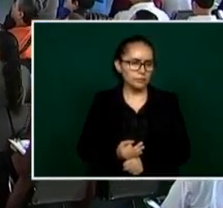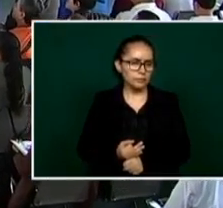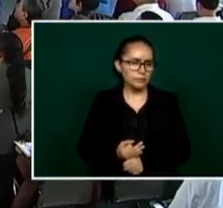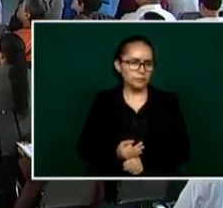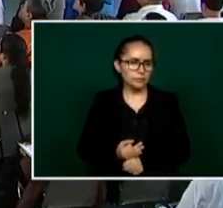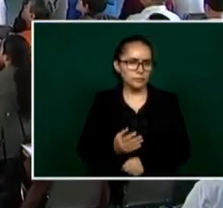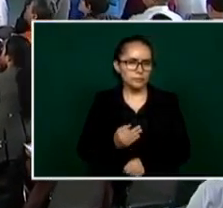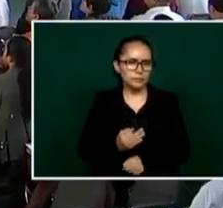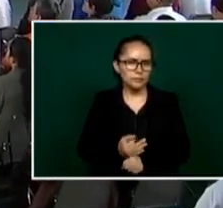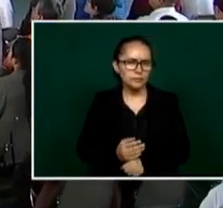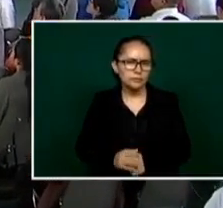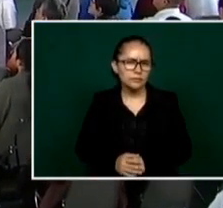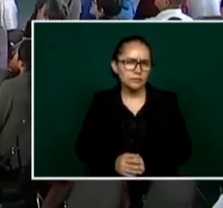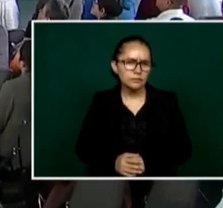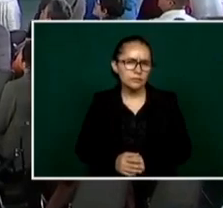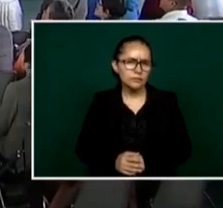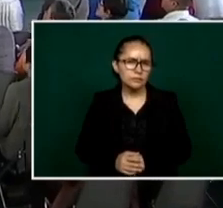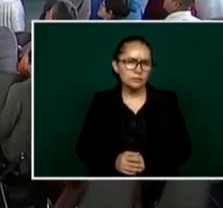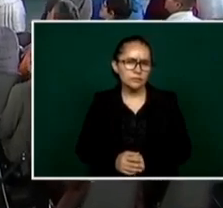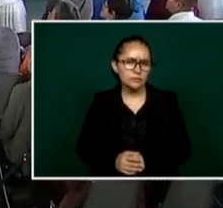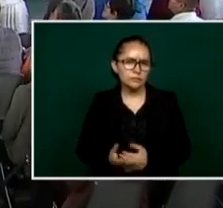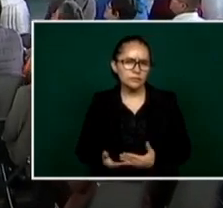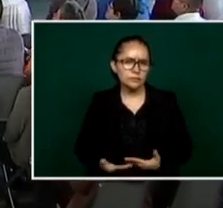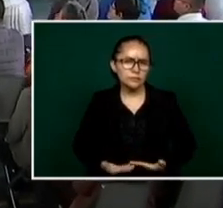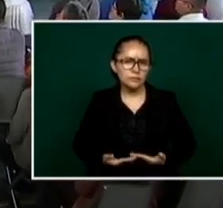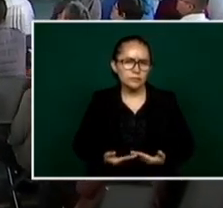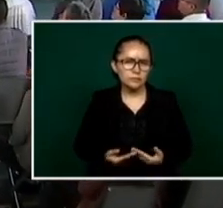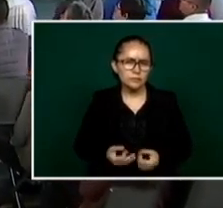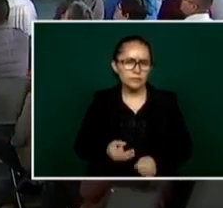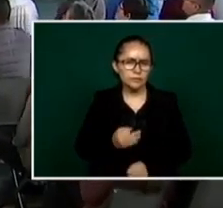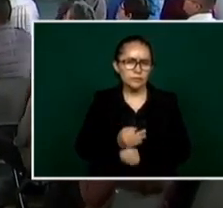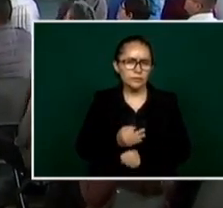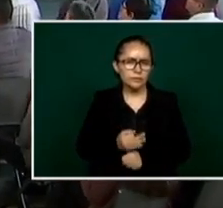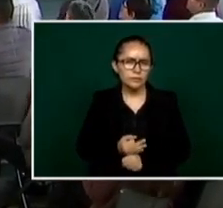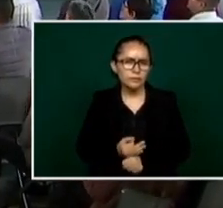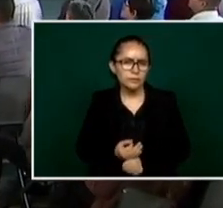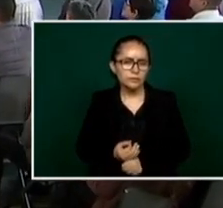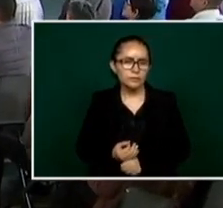Bien, les informaré la que sigue, por favor.